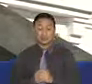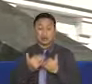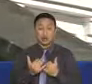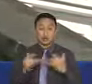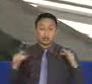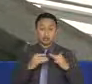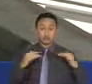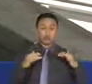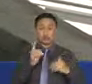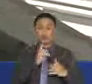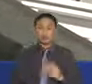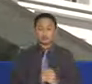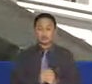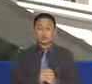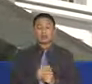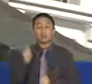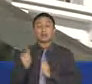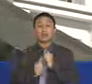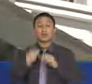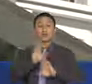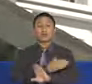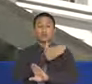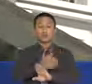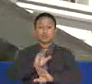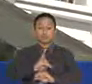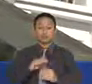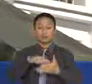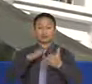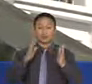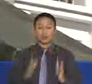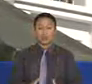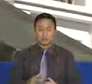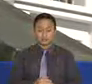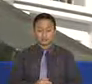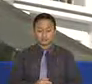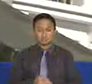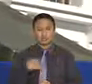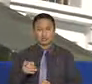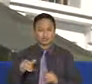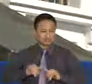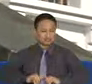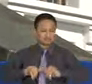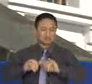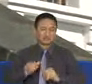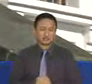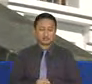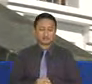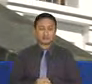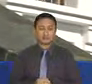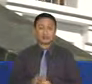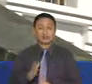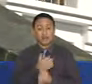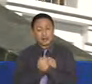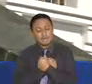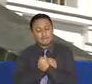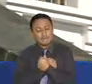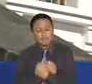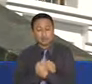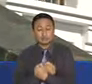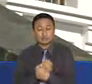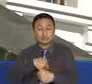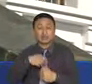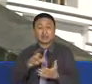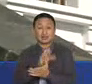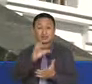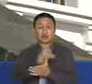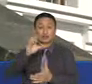no son bandas de guerra sino son bandas musicales estudiantiles Pero ellos la siguen llamando Así dicen que el amor a esta institución